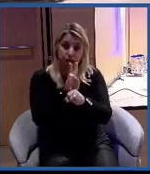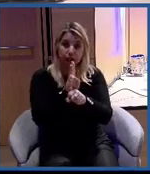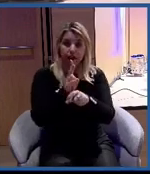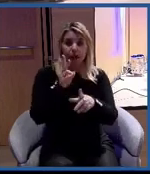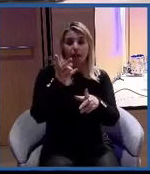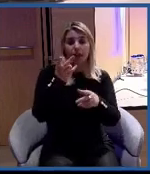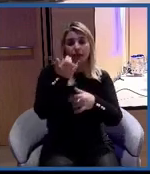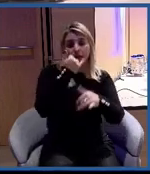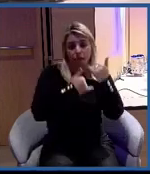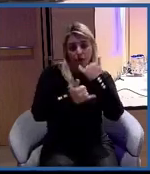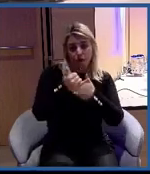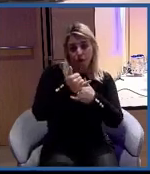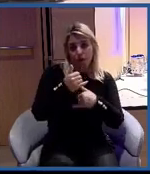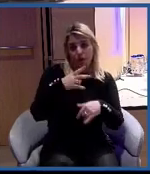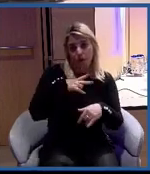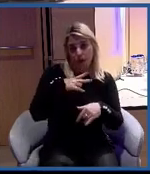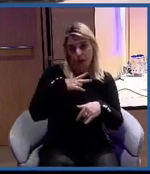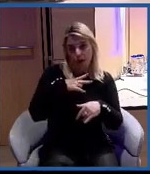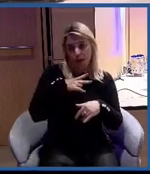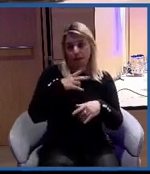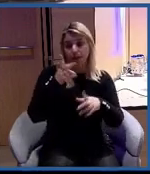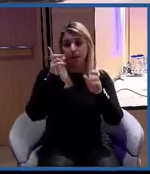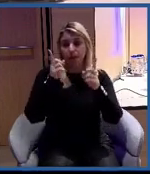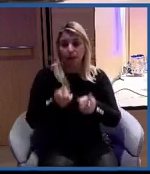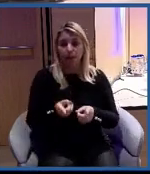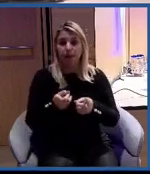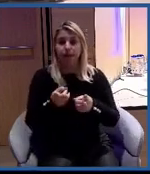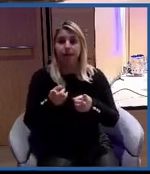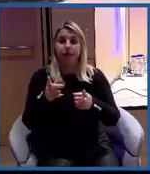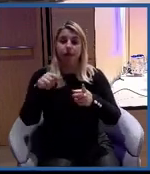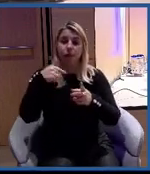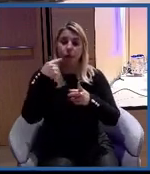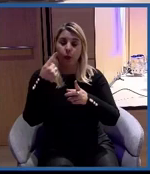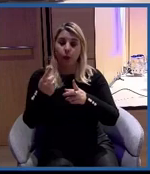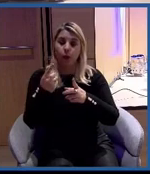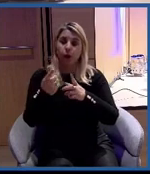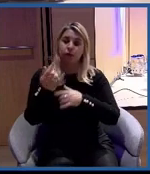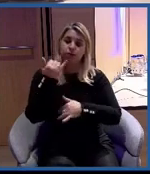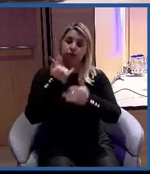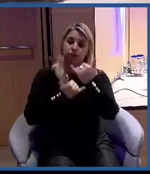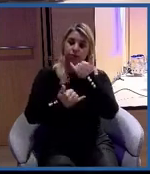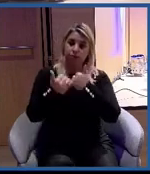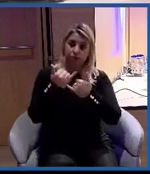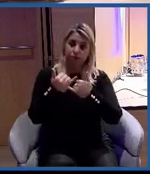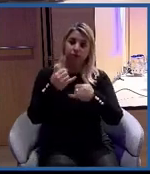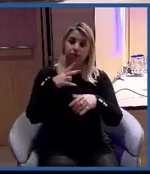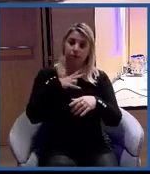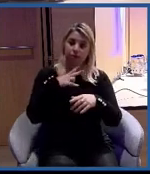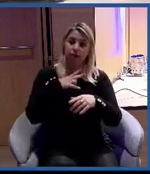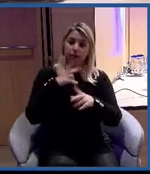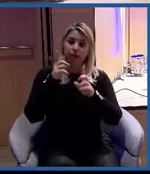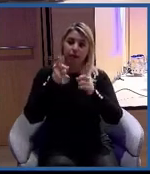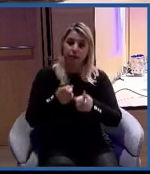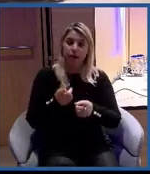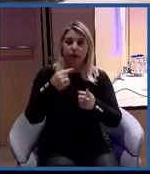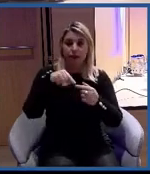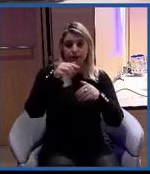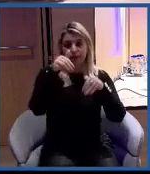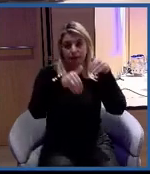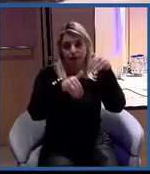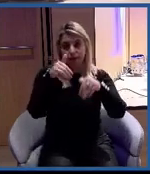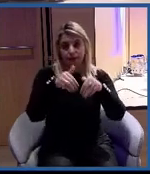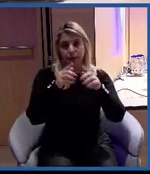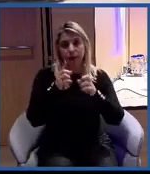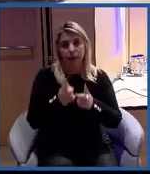tiene que ver financiamiento político elecciones y que haya o no haya una ley de datos personales bueno eso también aparece